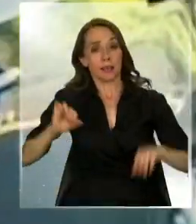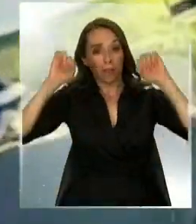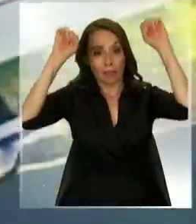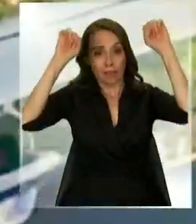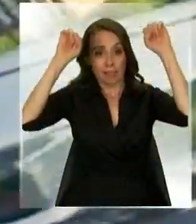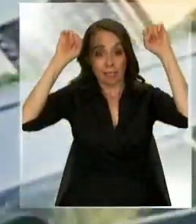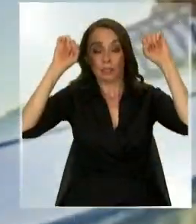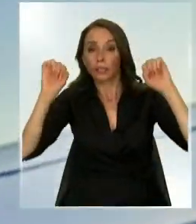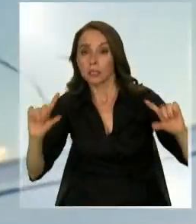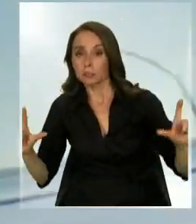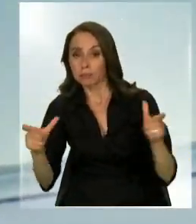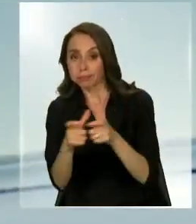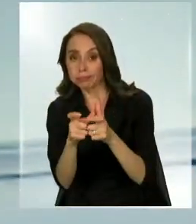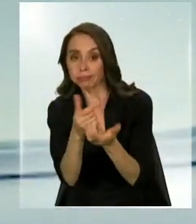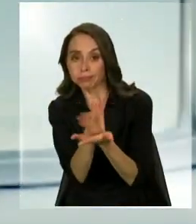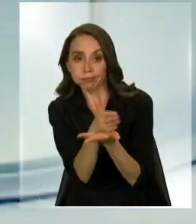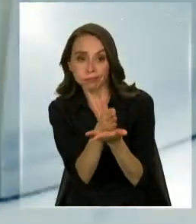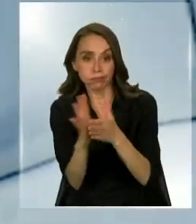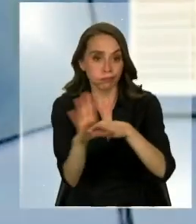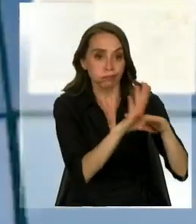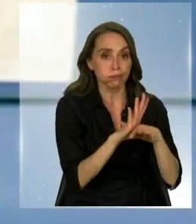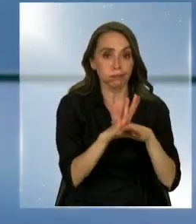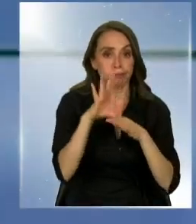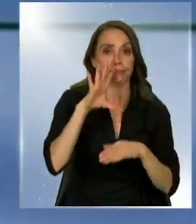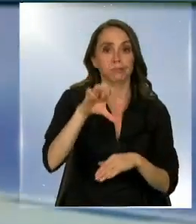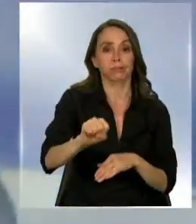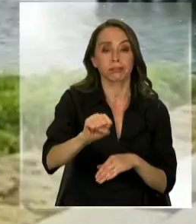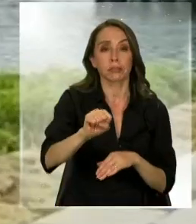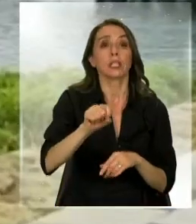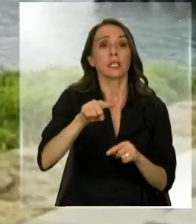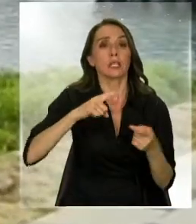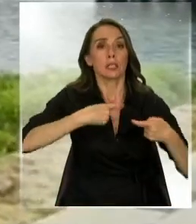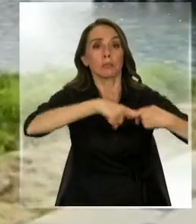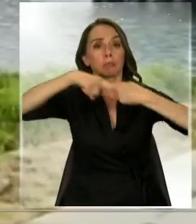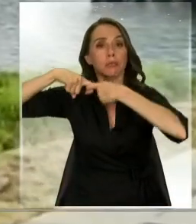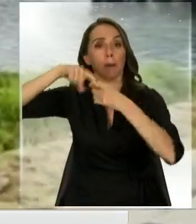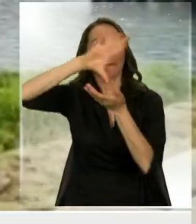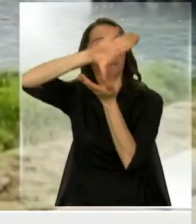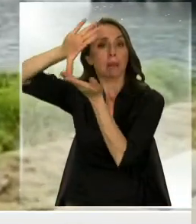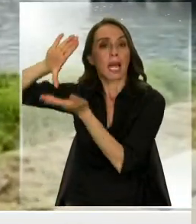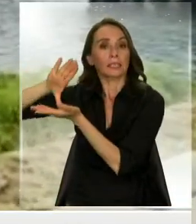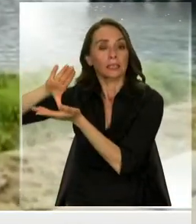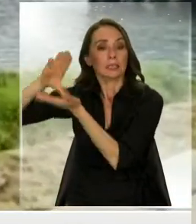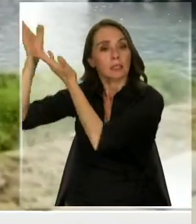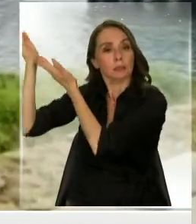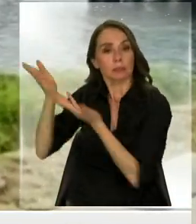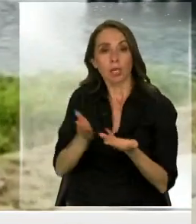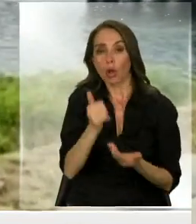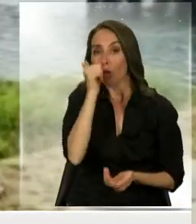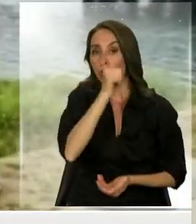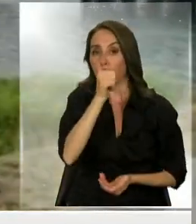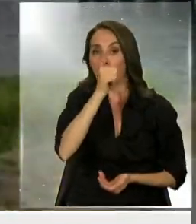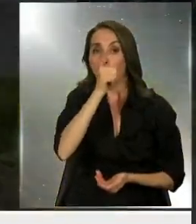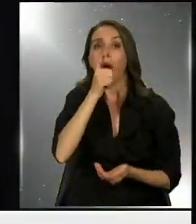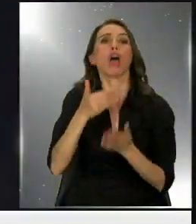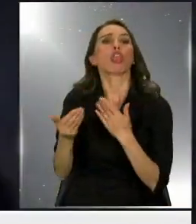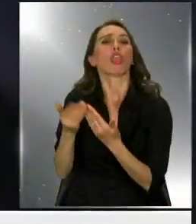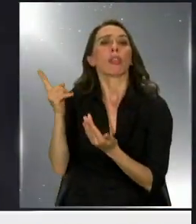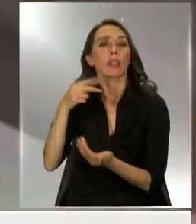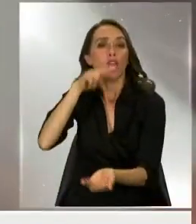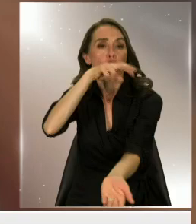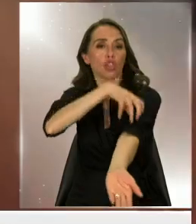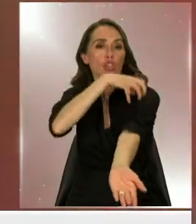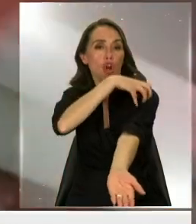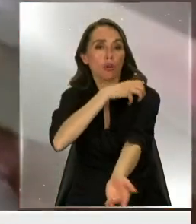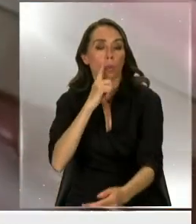logró desbaratar una peligrosa organización criminal transnacional que se dedicaba a ingresar droga por el norte del país. Una